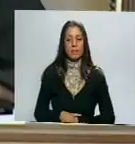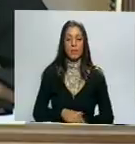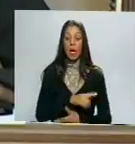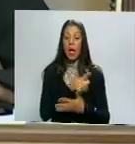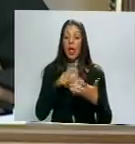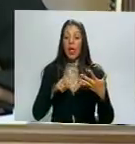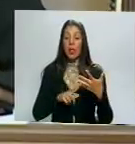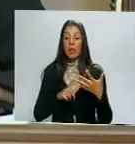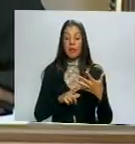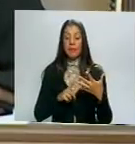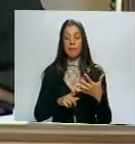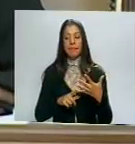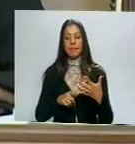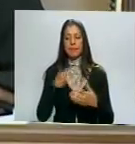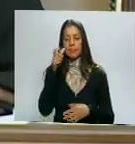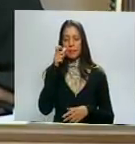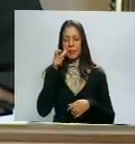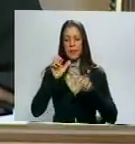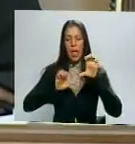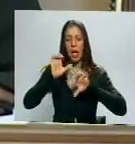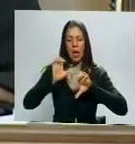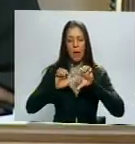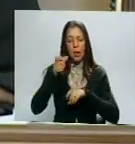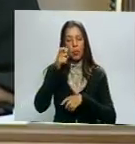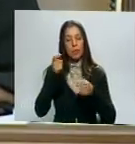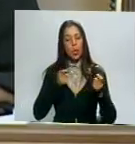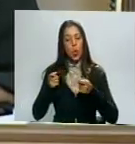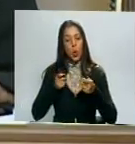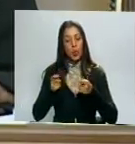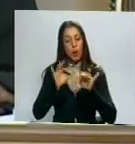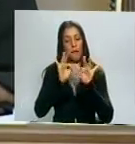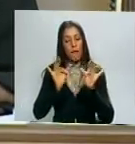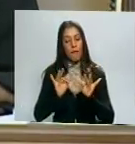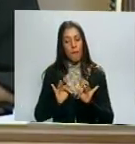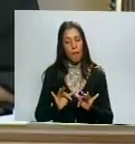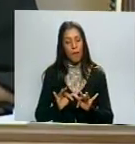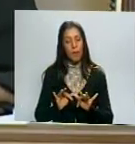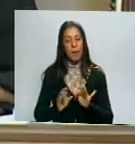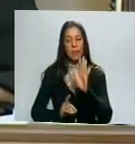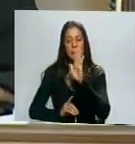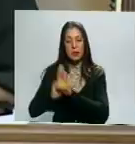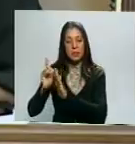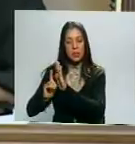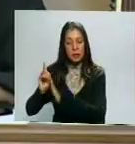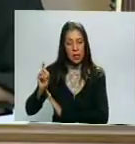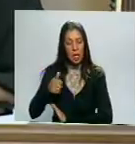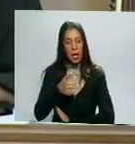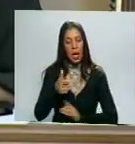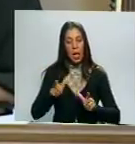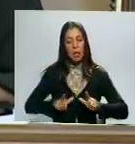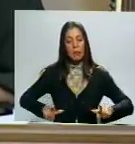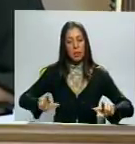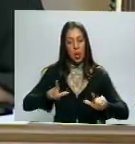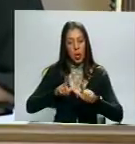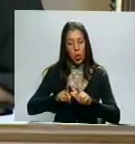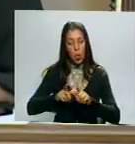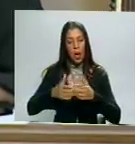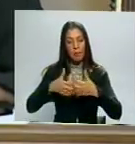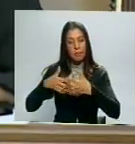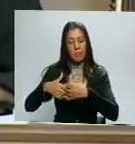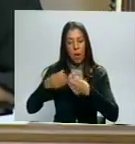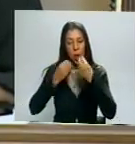5. Evaluar, controlar y fiscalizar los mecanismos que desarrolla el Comité Local de Abastecimiento y Producción para